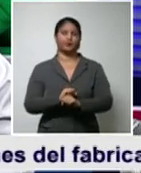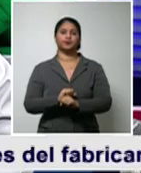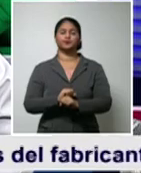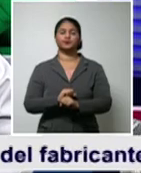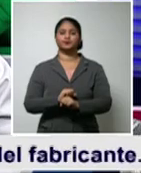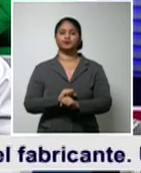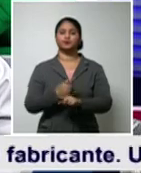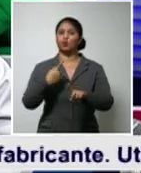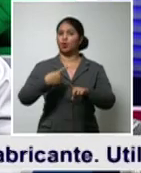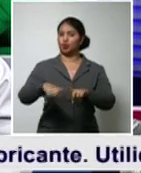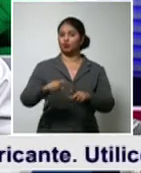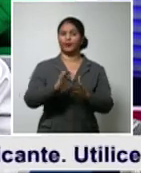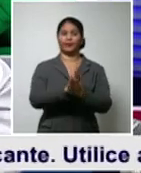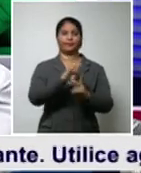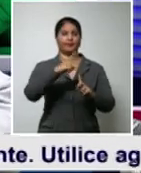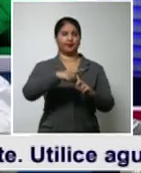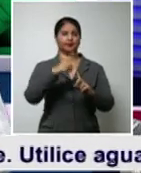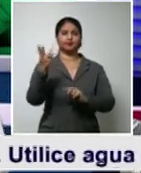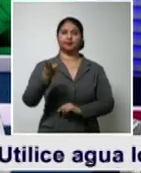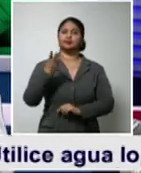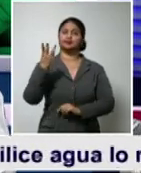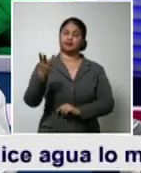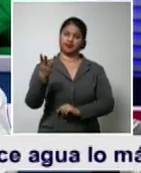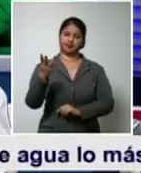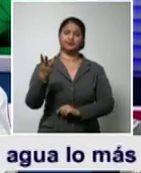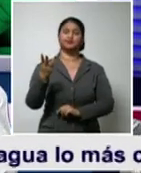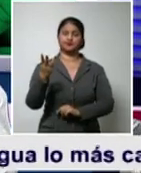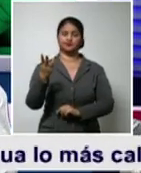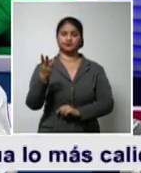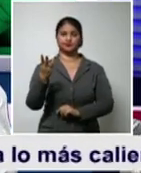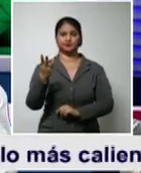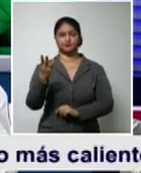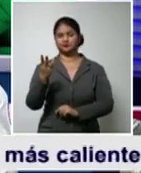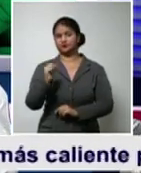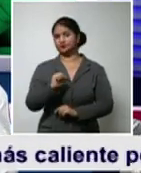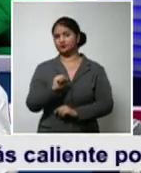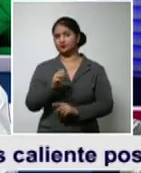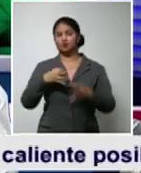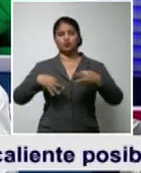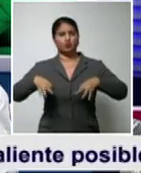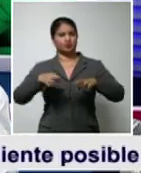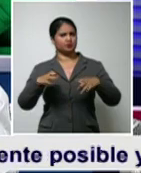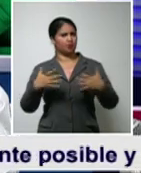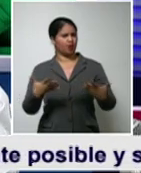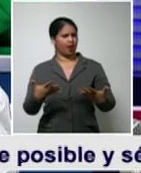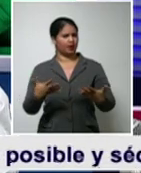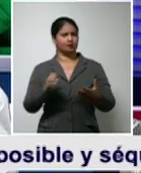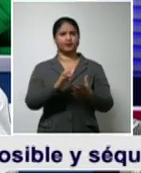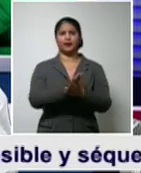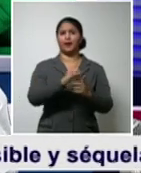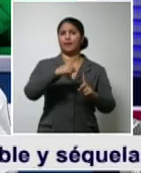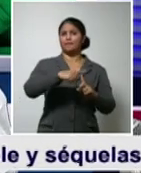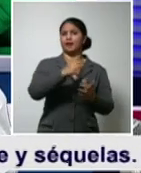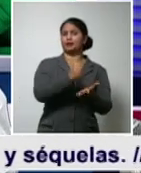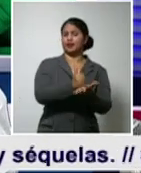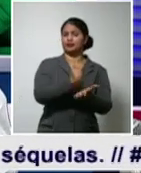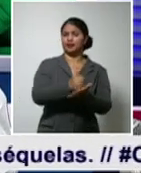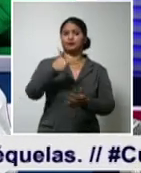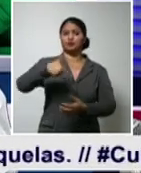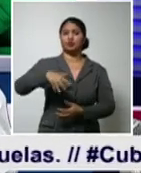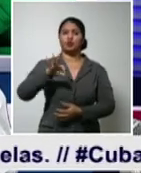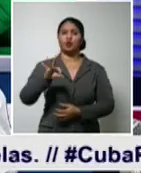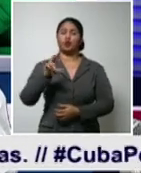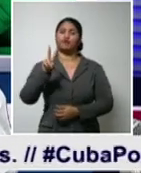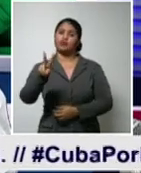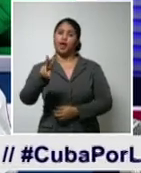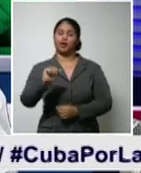En Matanzas, 3 casos importados de los municipios Matanzas, Jovellanos y Colón,